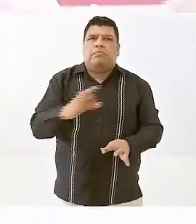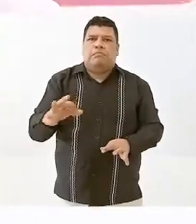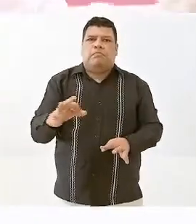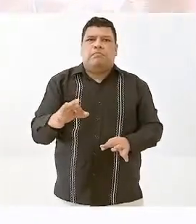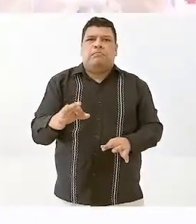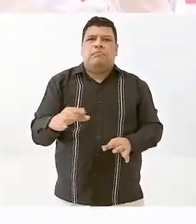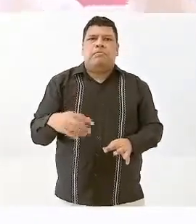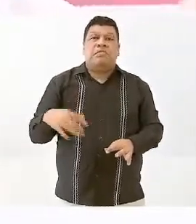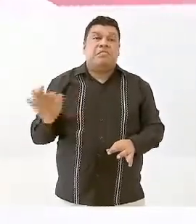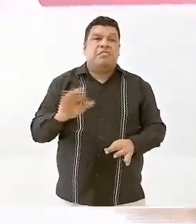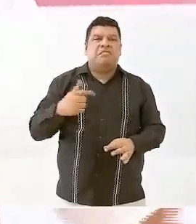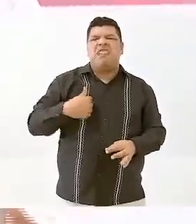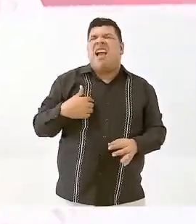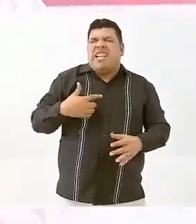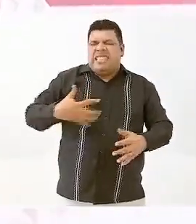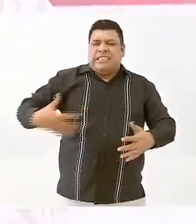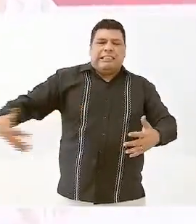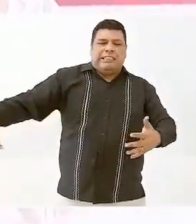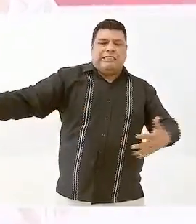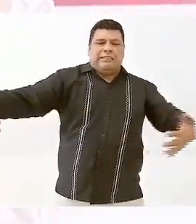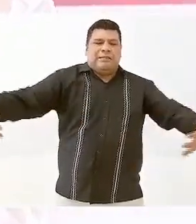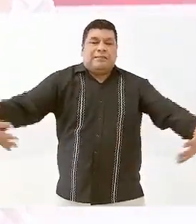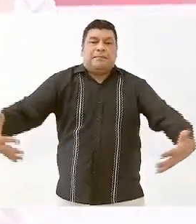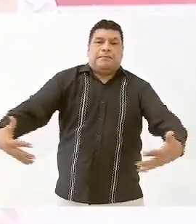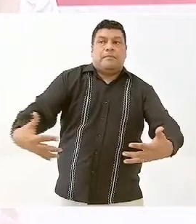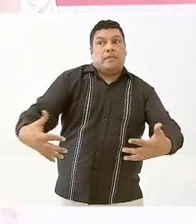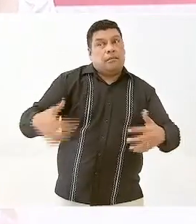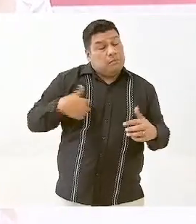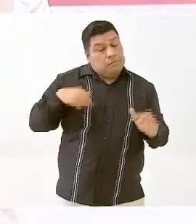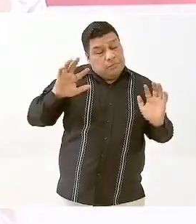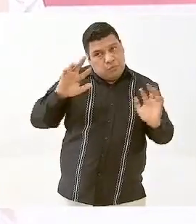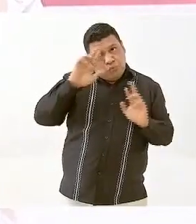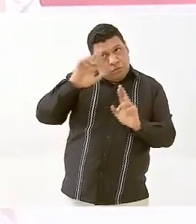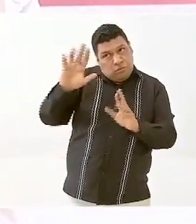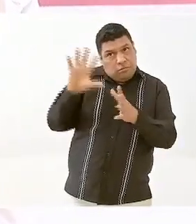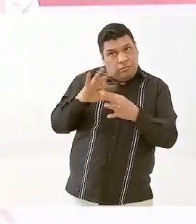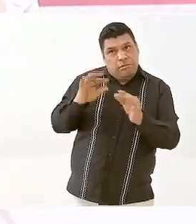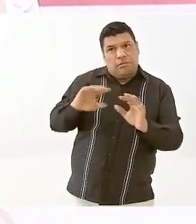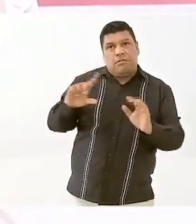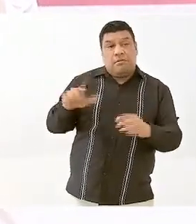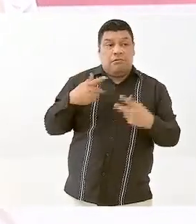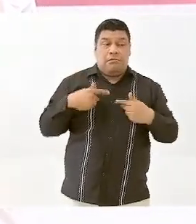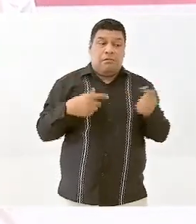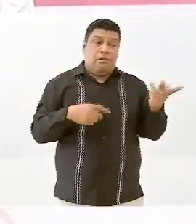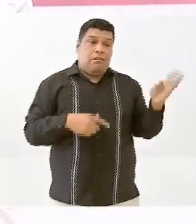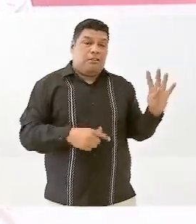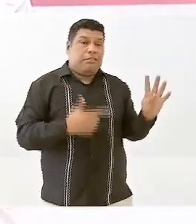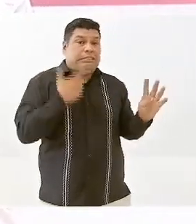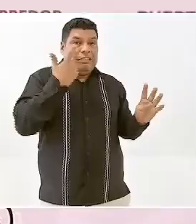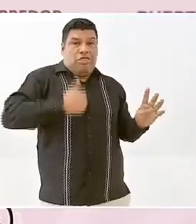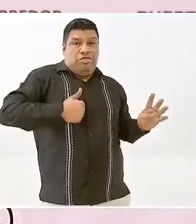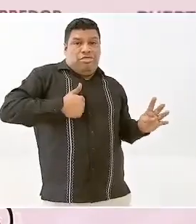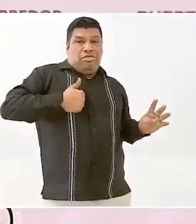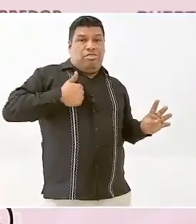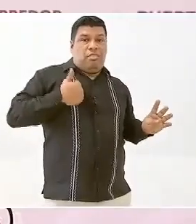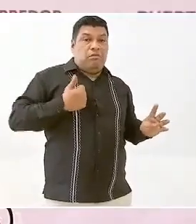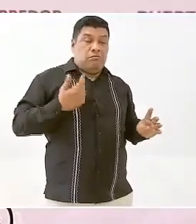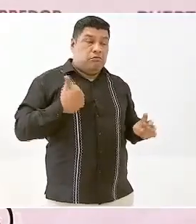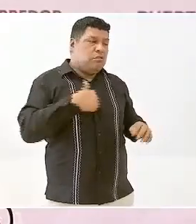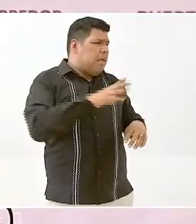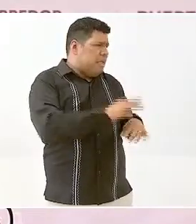porque si le dejamos, con todo respeto, a los tecnócratas que